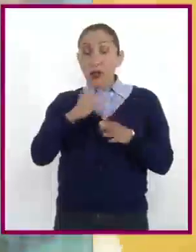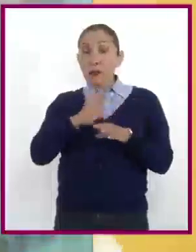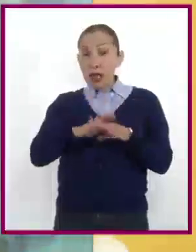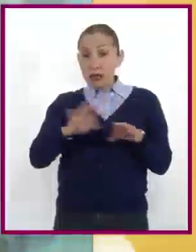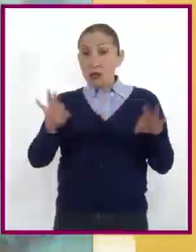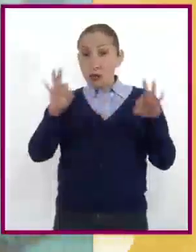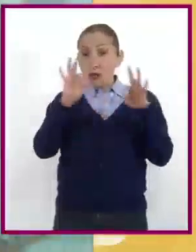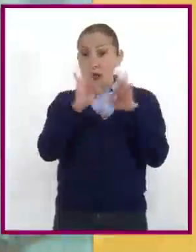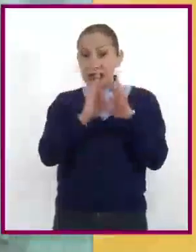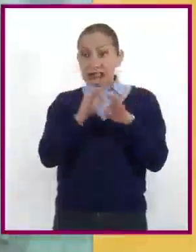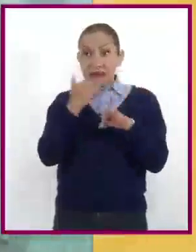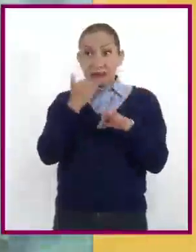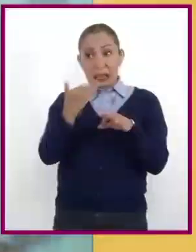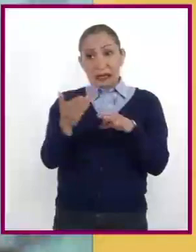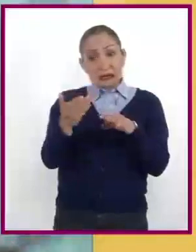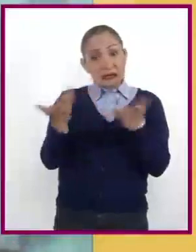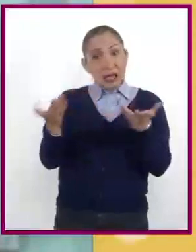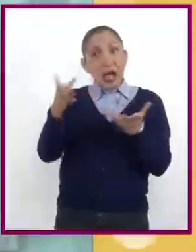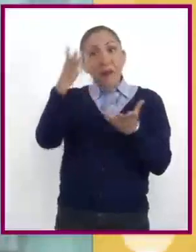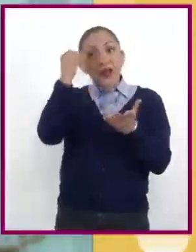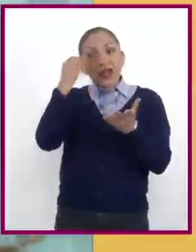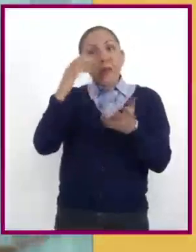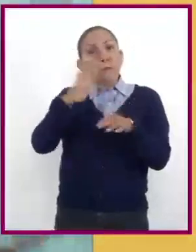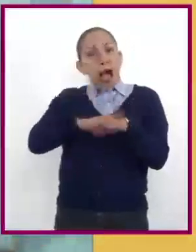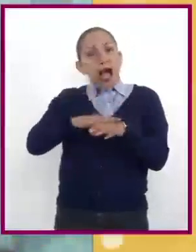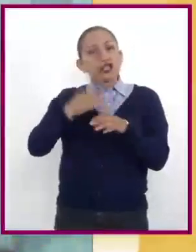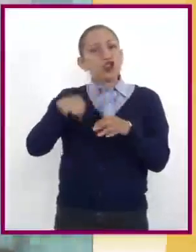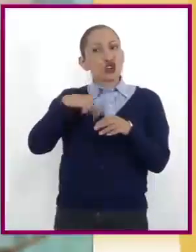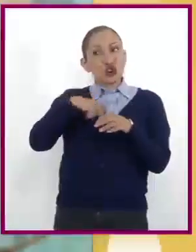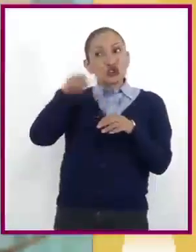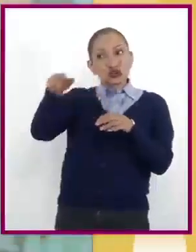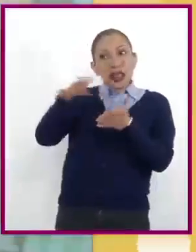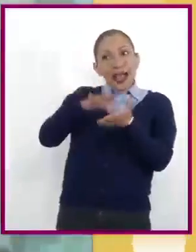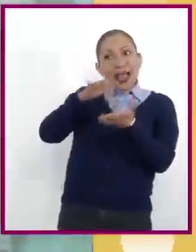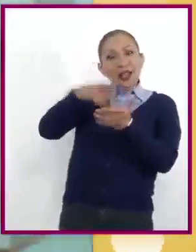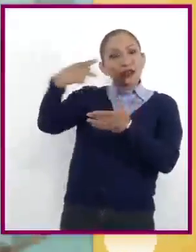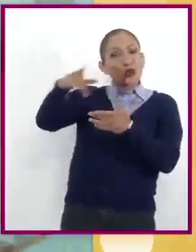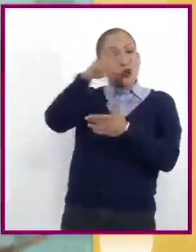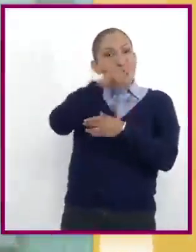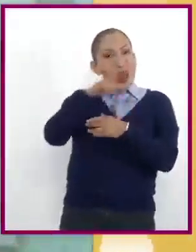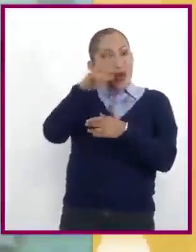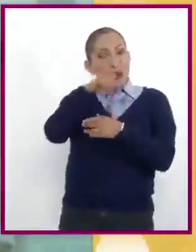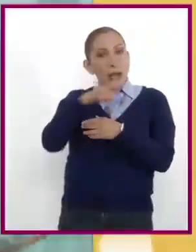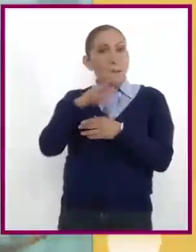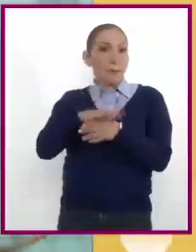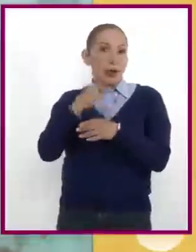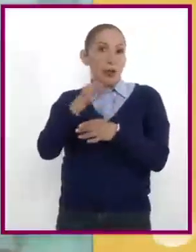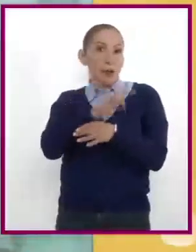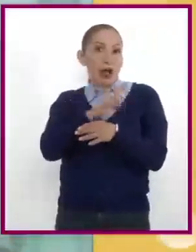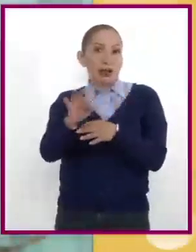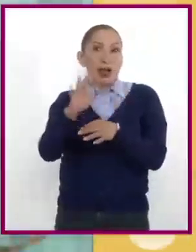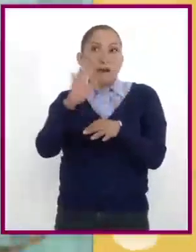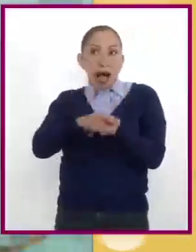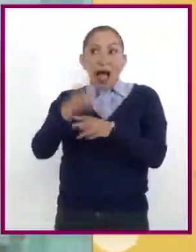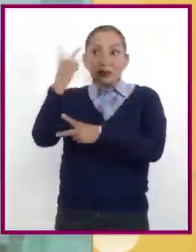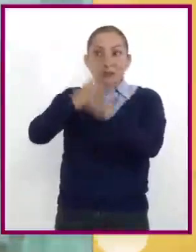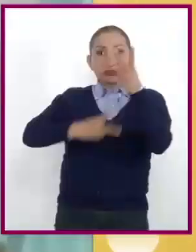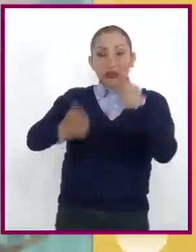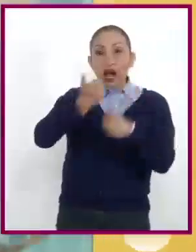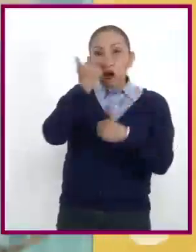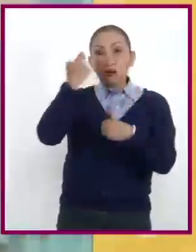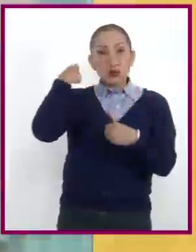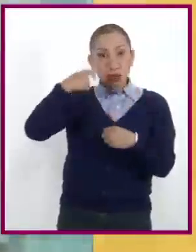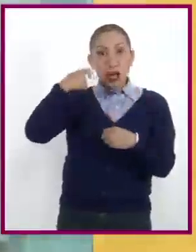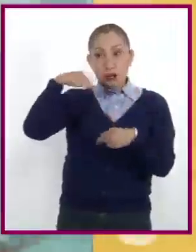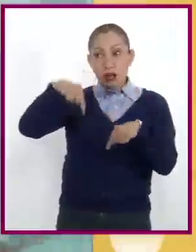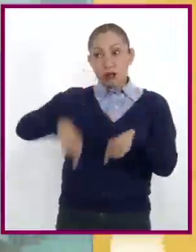conveniente sería que aprendiéramos más nosotros de este lenguaje, puesto que podrían llegar más alumnos de